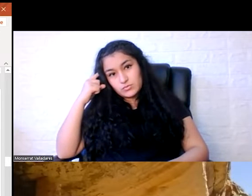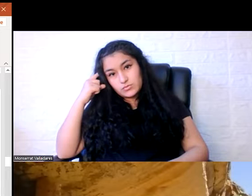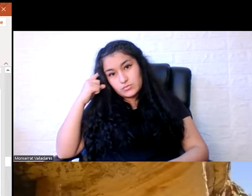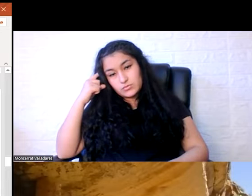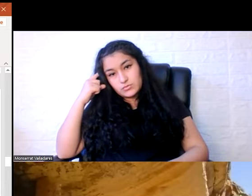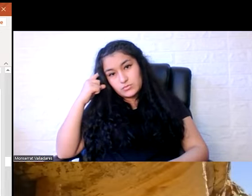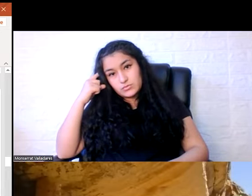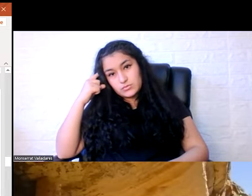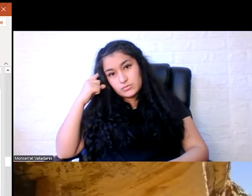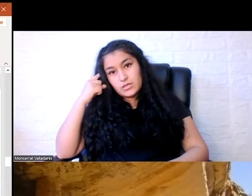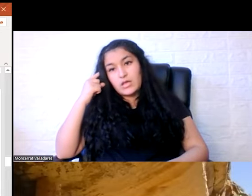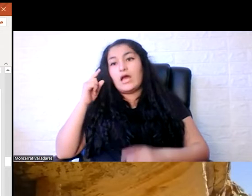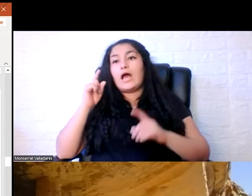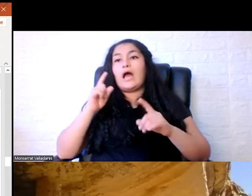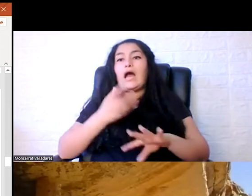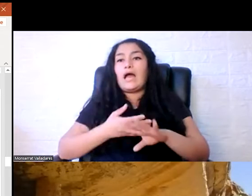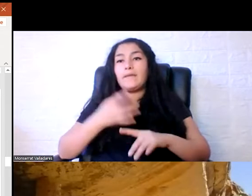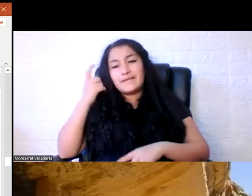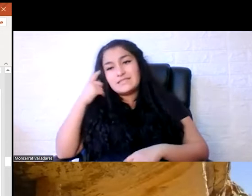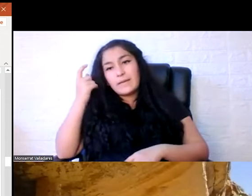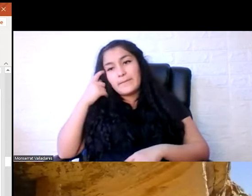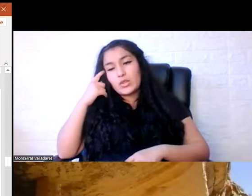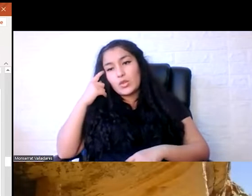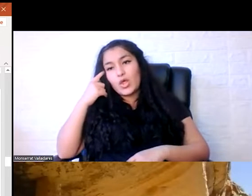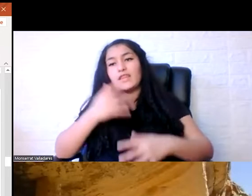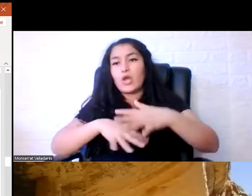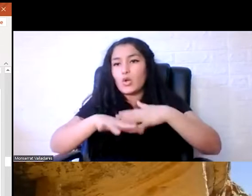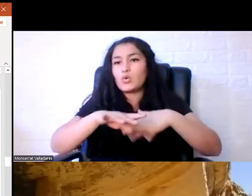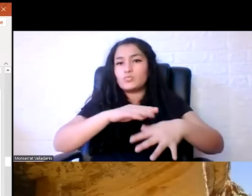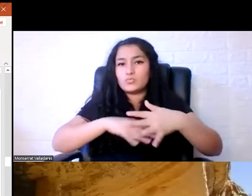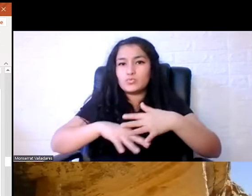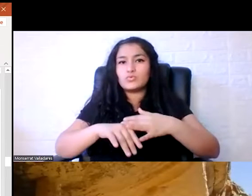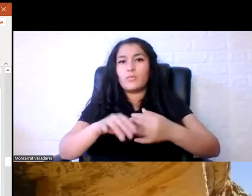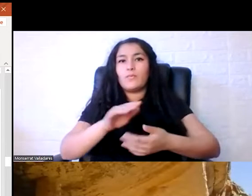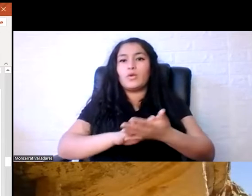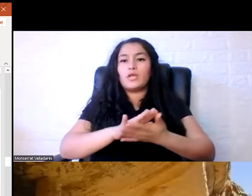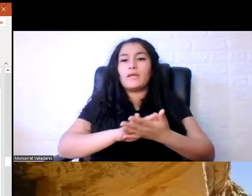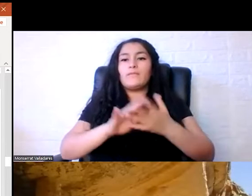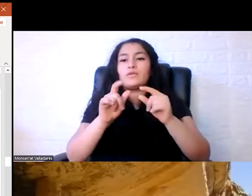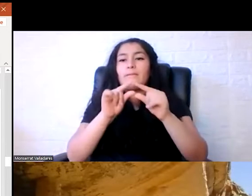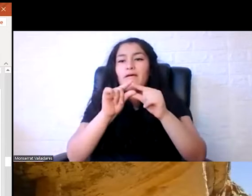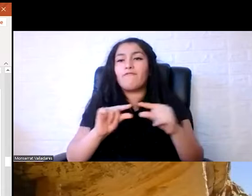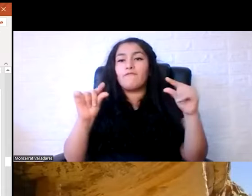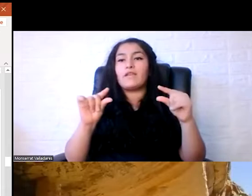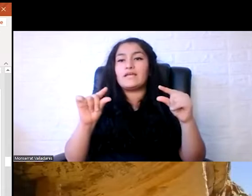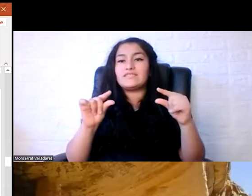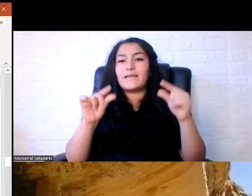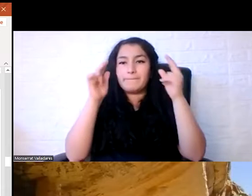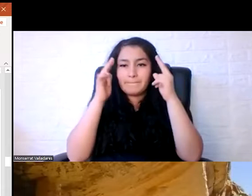medimos las siguientes creencias de corrupción a través de refranes mexicanos. Y estas